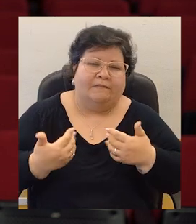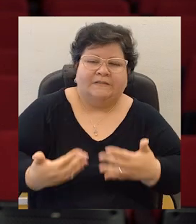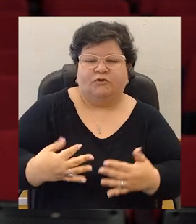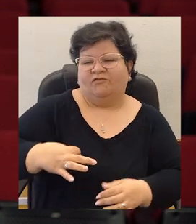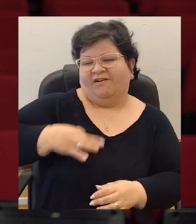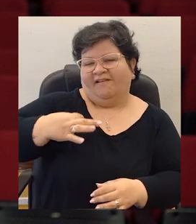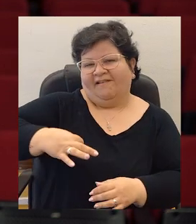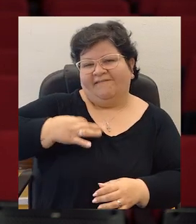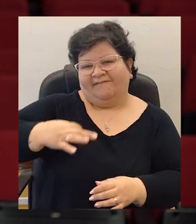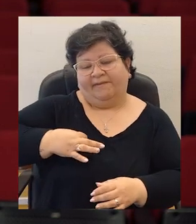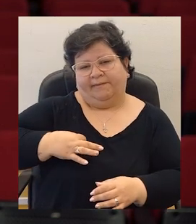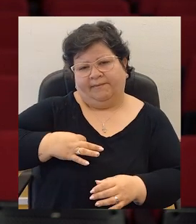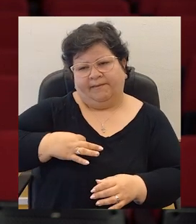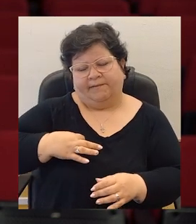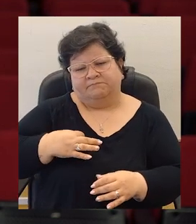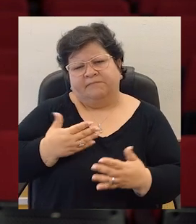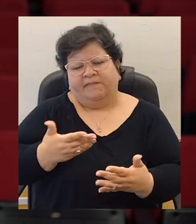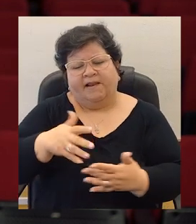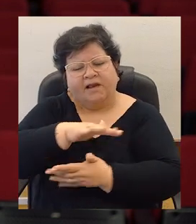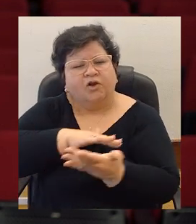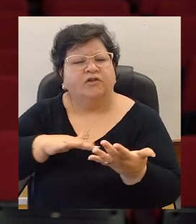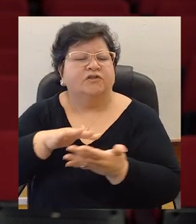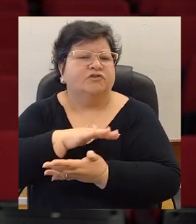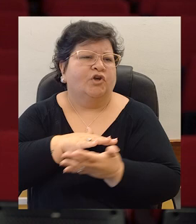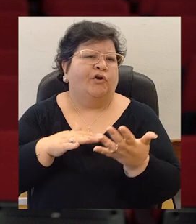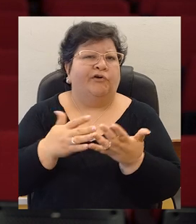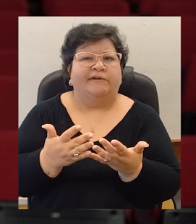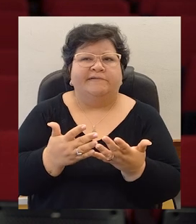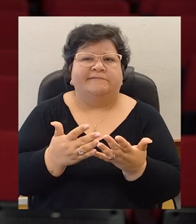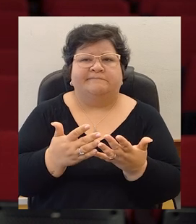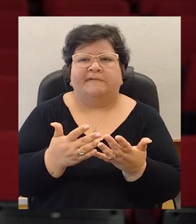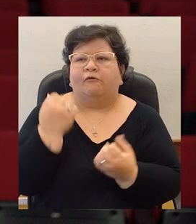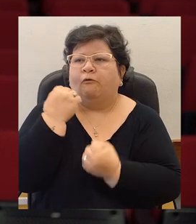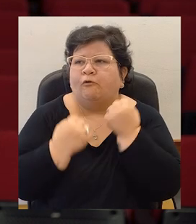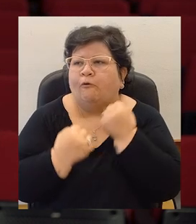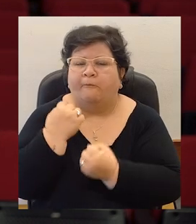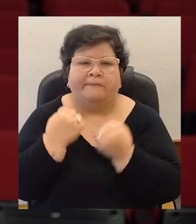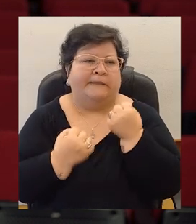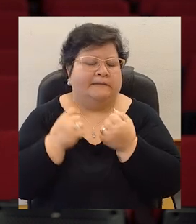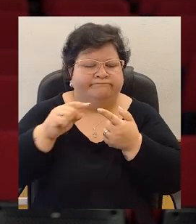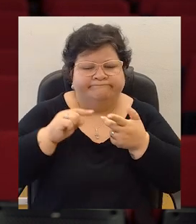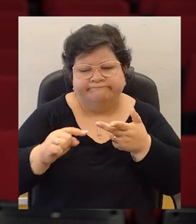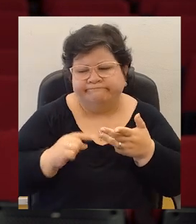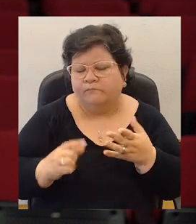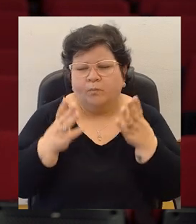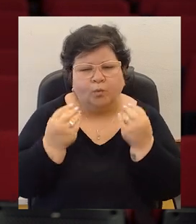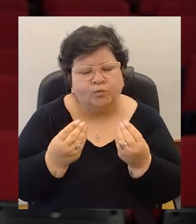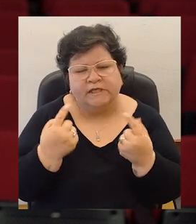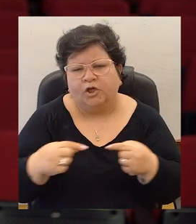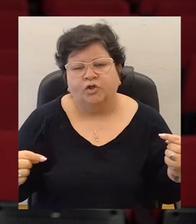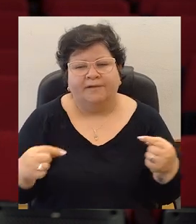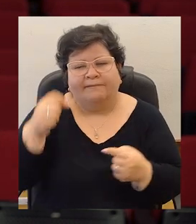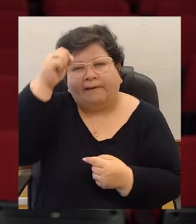vital y de los apoyos que hayamos tenido de las condiciones materiales de existencia dependiente obviamente de todas esas cosas nuestra capacidad de